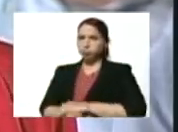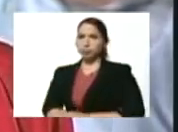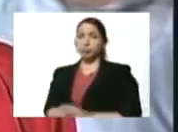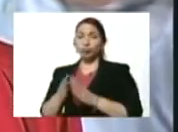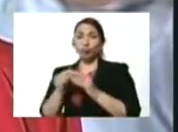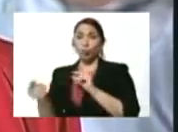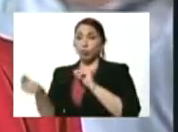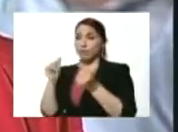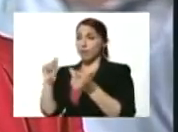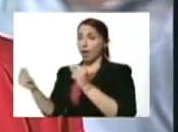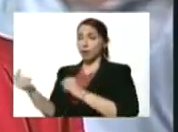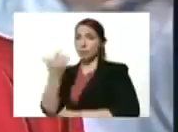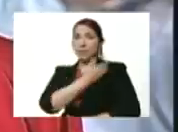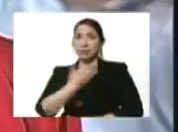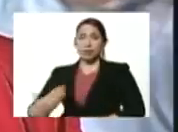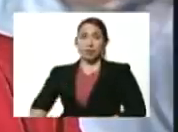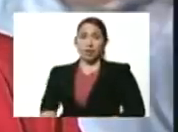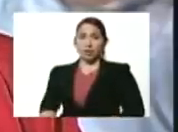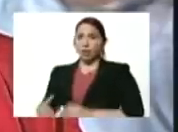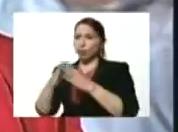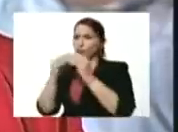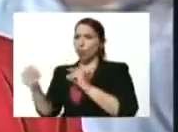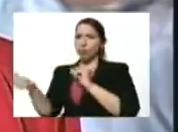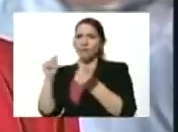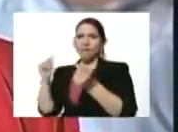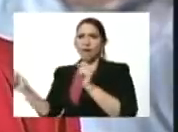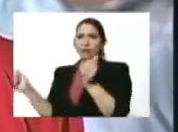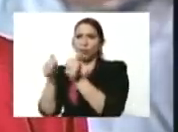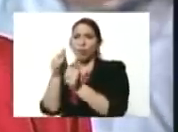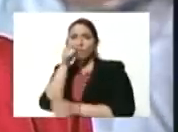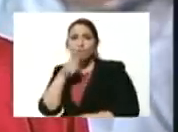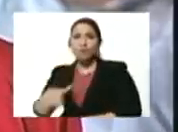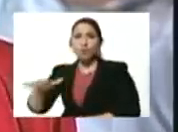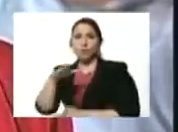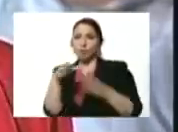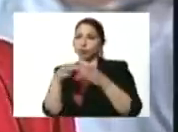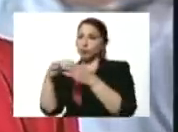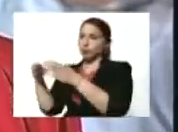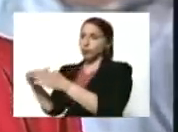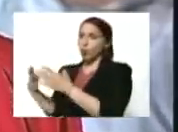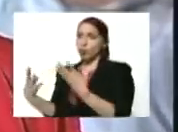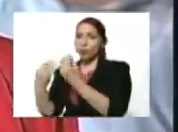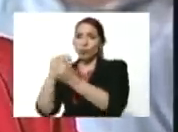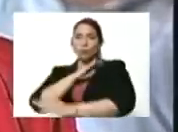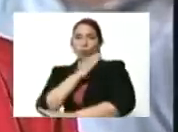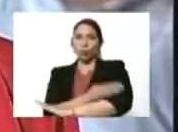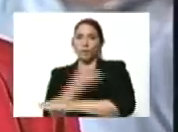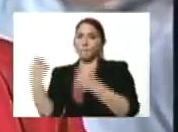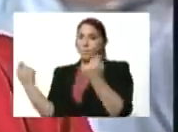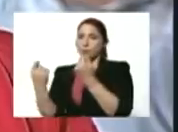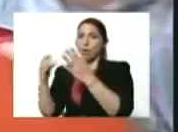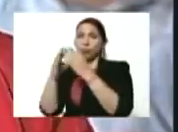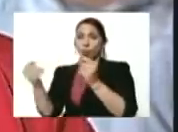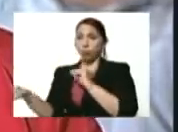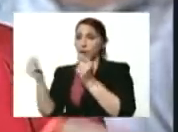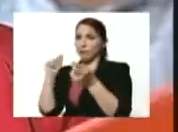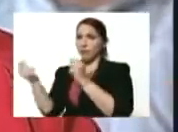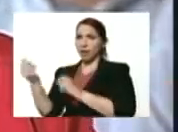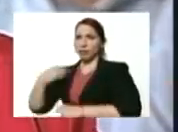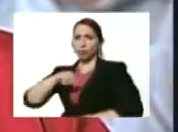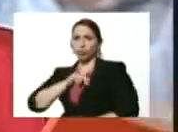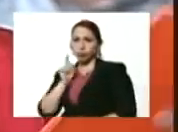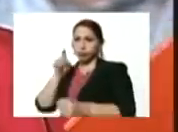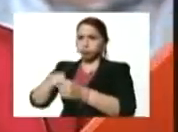esos debates, presidente, todos esos debates con nuestro pueblo organizado, con nuestro poder popular, todos esos debates de los que somos parte de